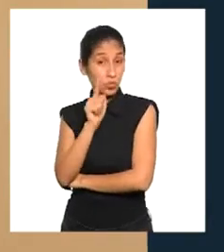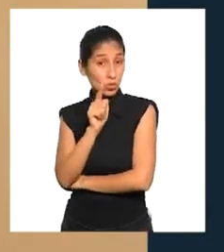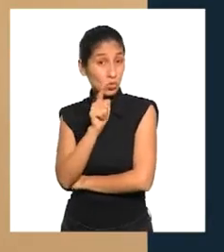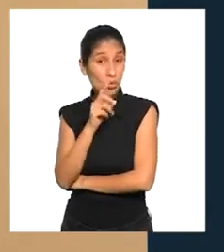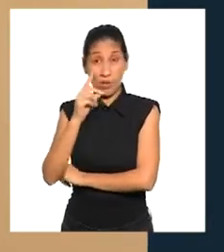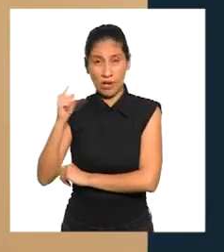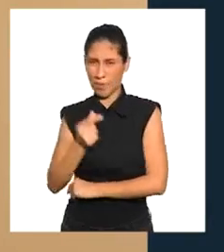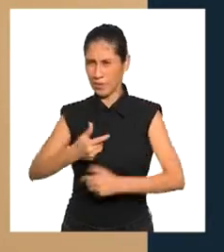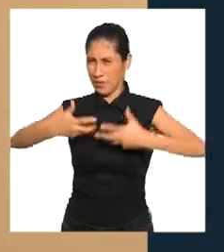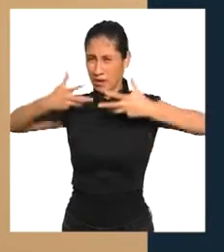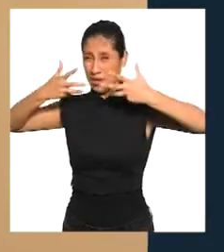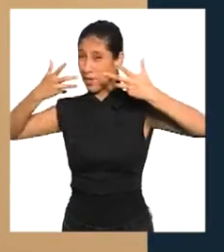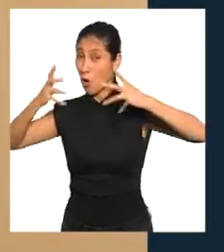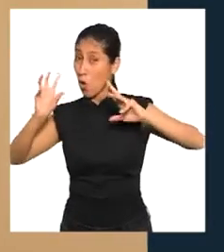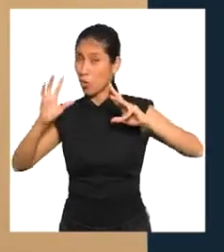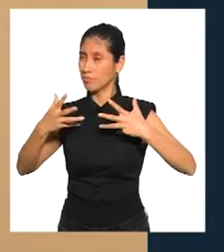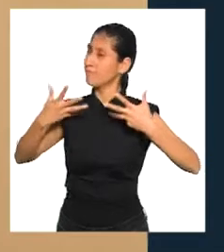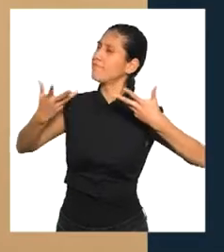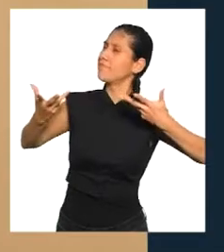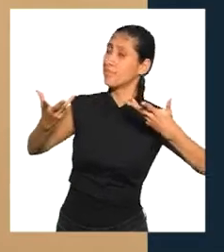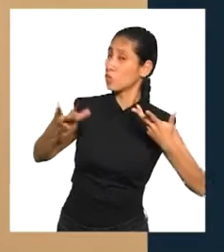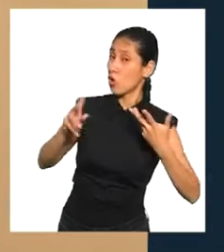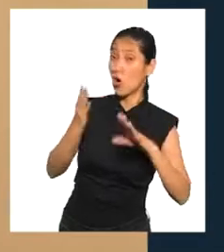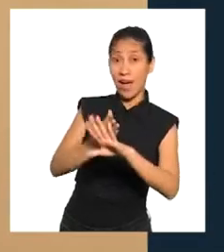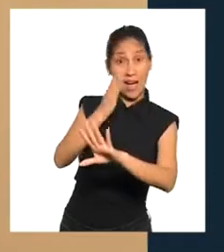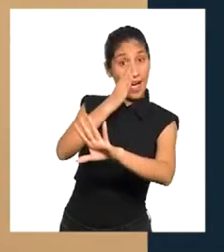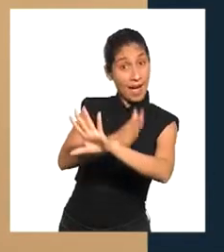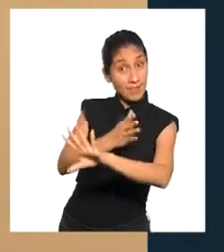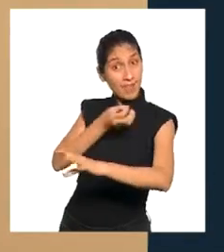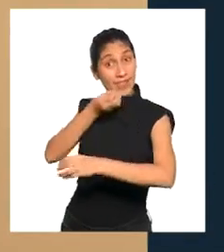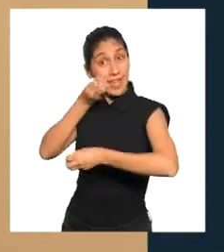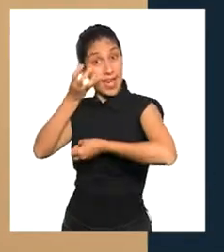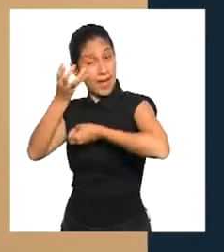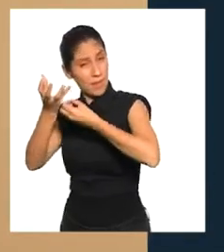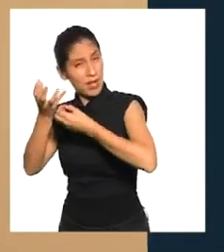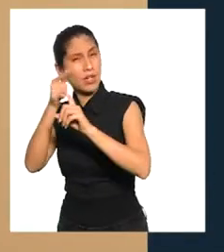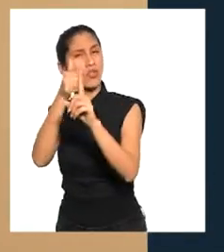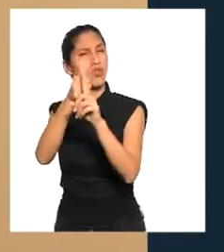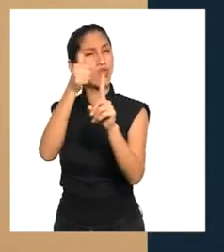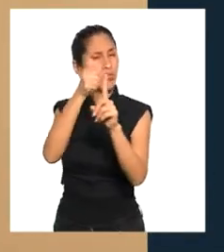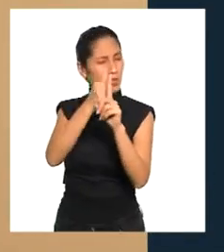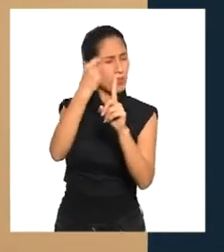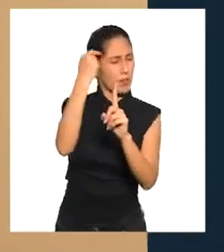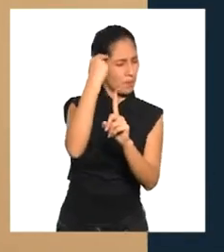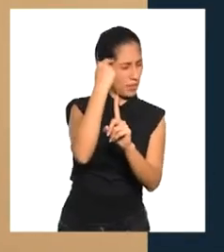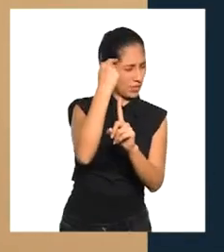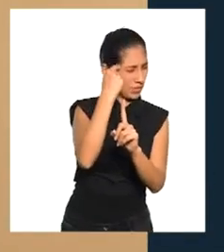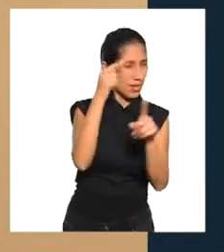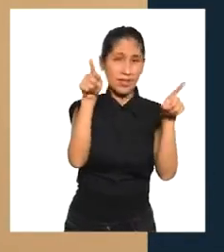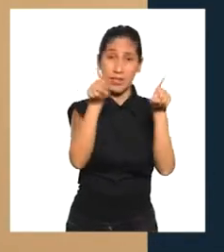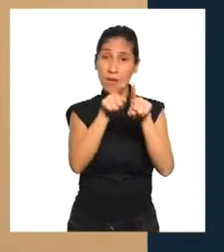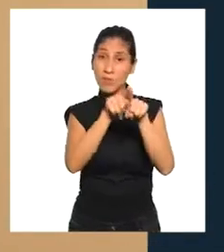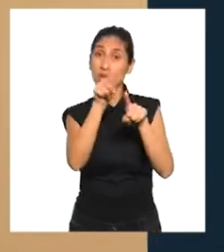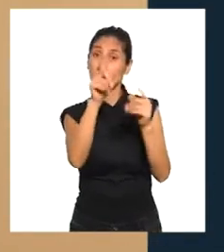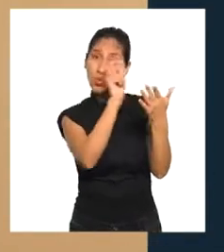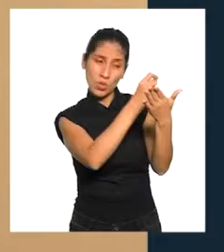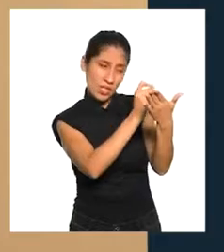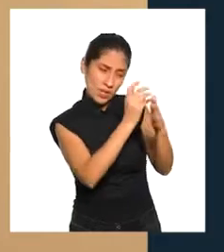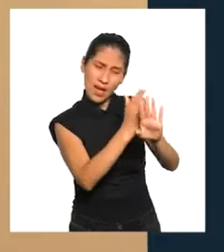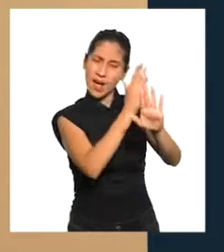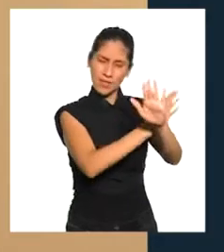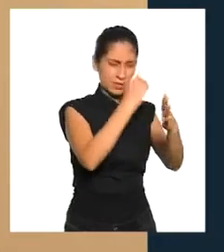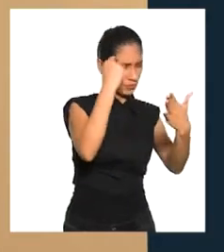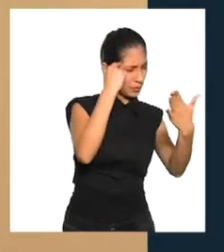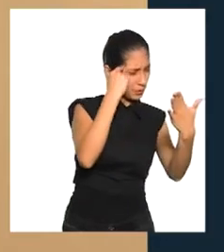de inmediato, revisar lo que vas a decir o escribir. También es útil que